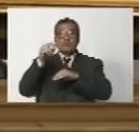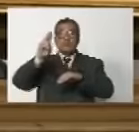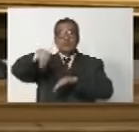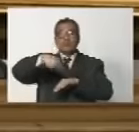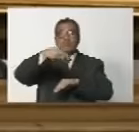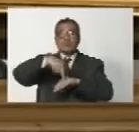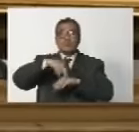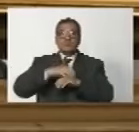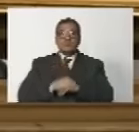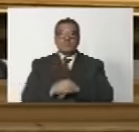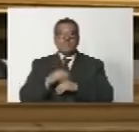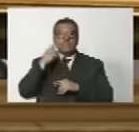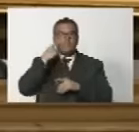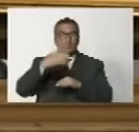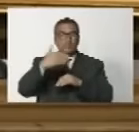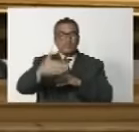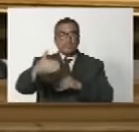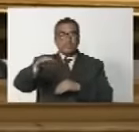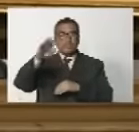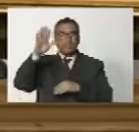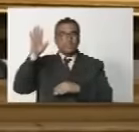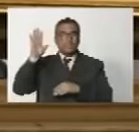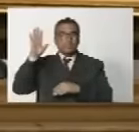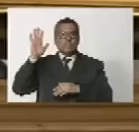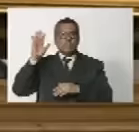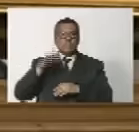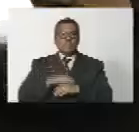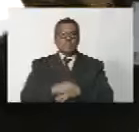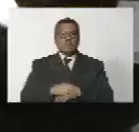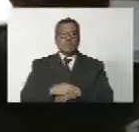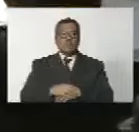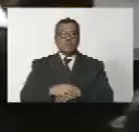Debates de la Asamblea Nacional, sírvanse indicarlo con la señal de